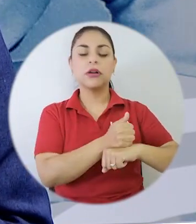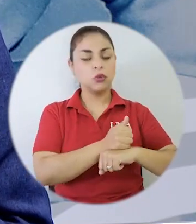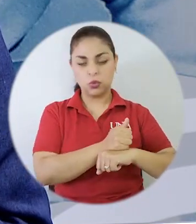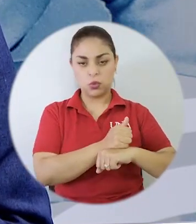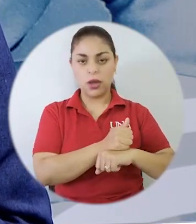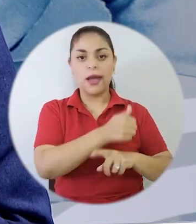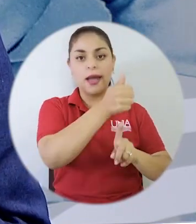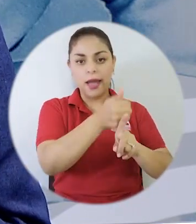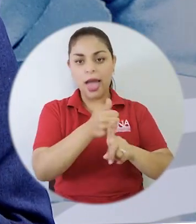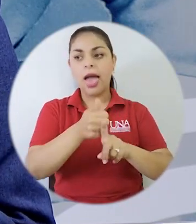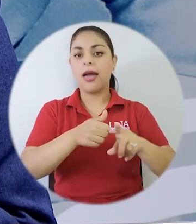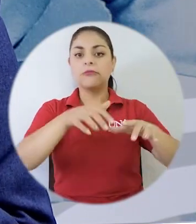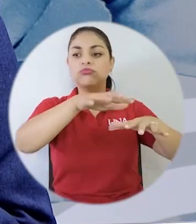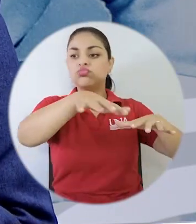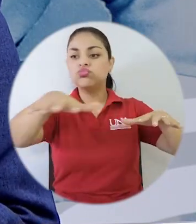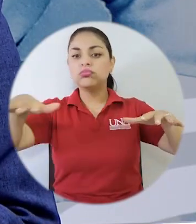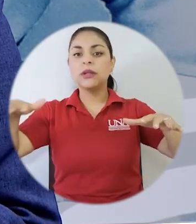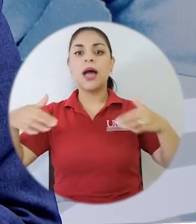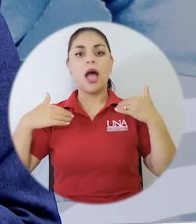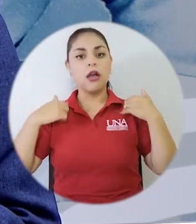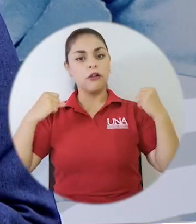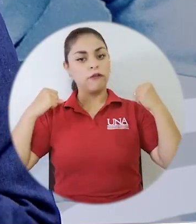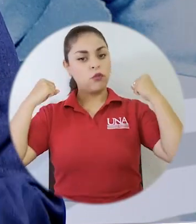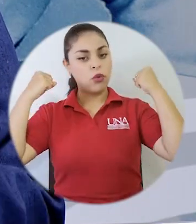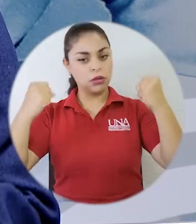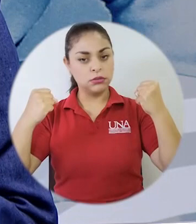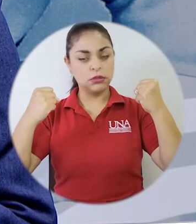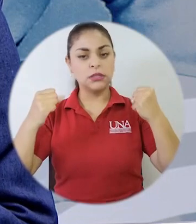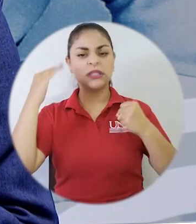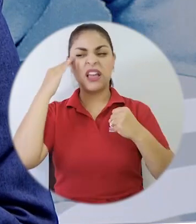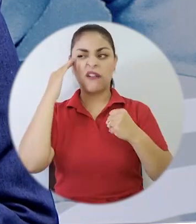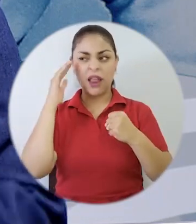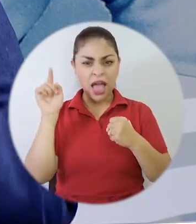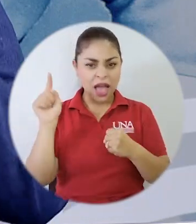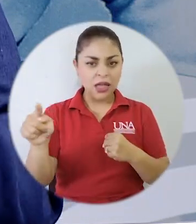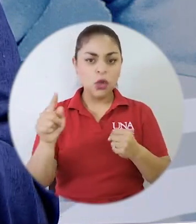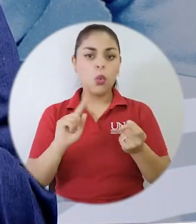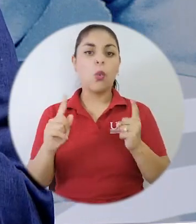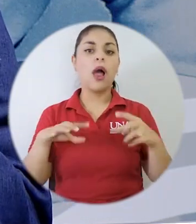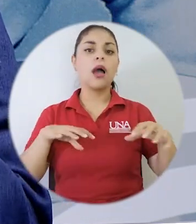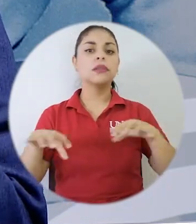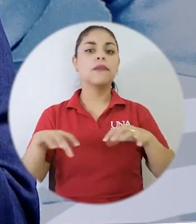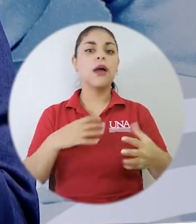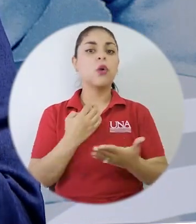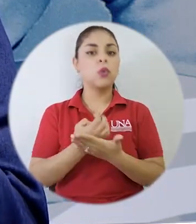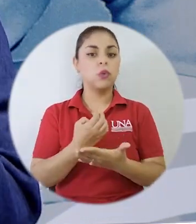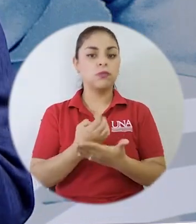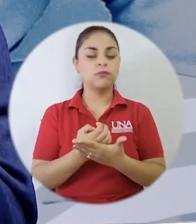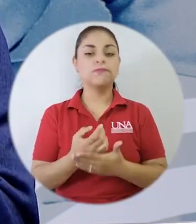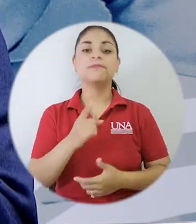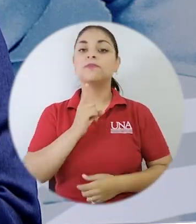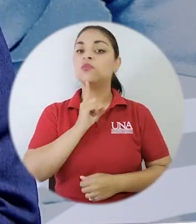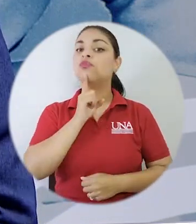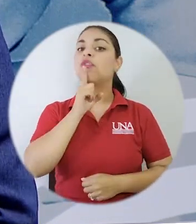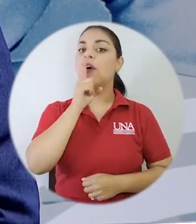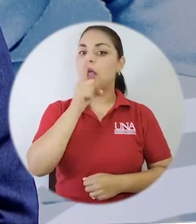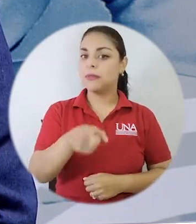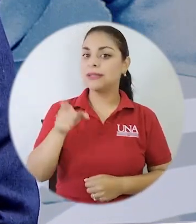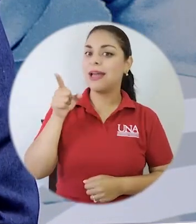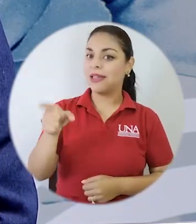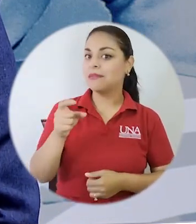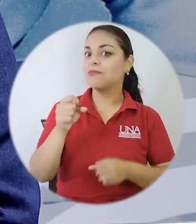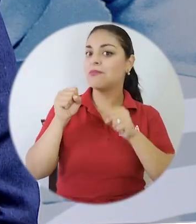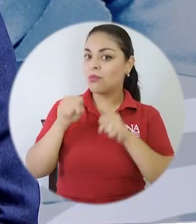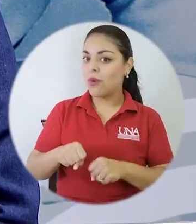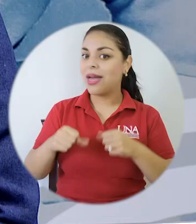tiene esa potencialidad, ¿verdad? Y desde la potencialidad determinar cuáles son las actividades económicas que